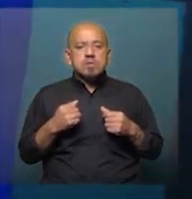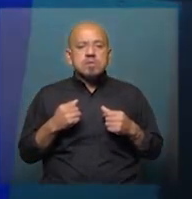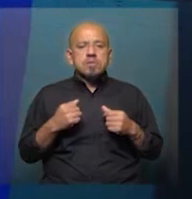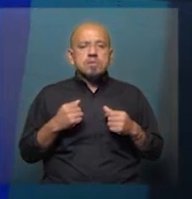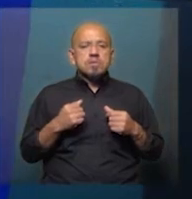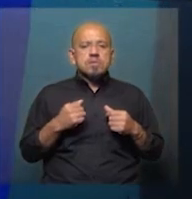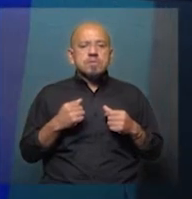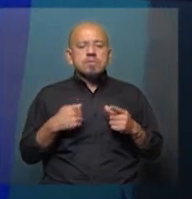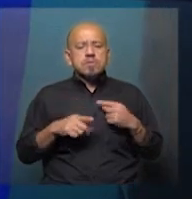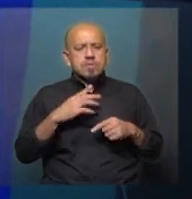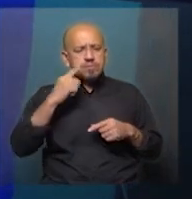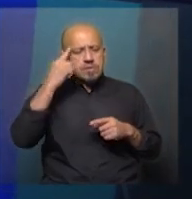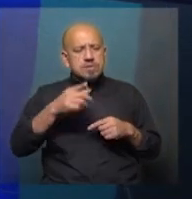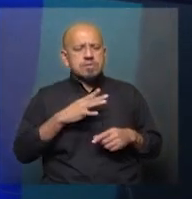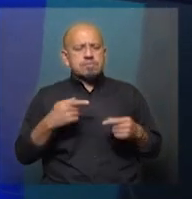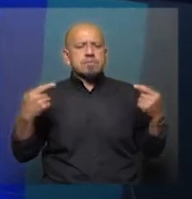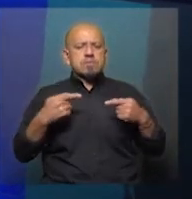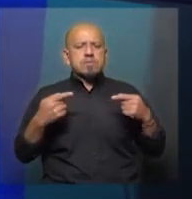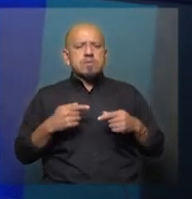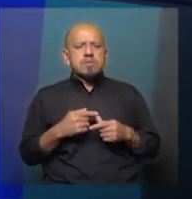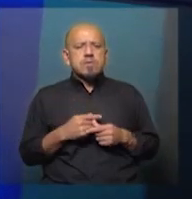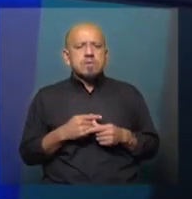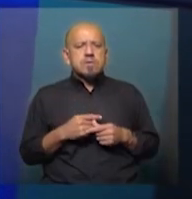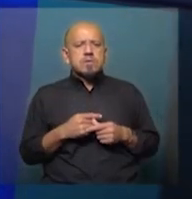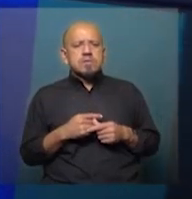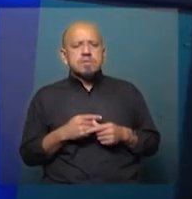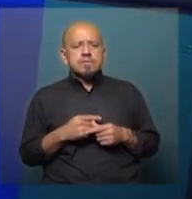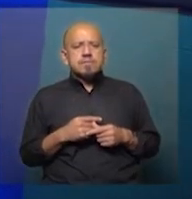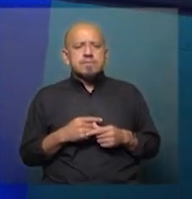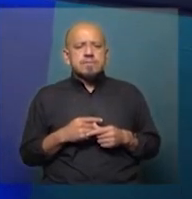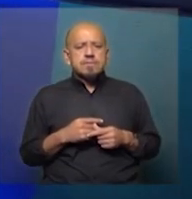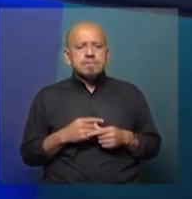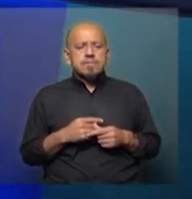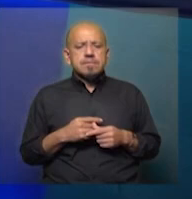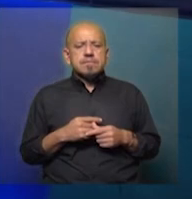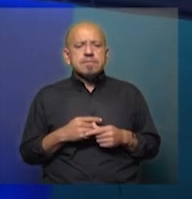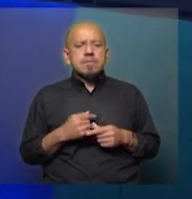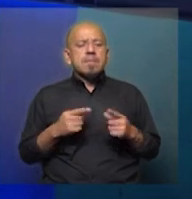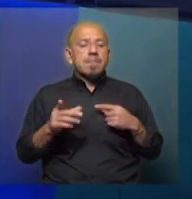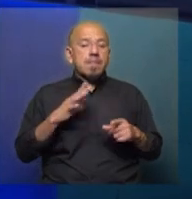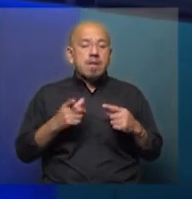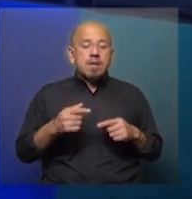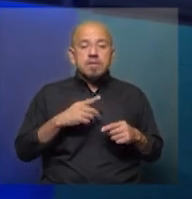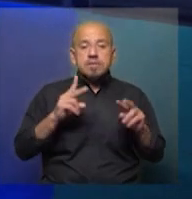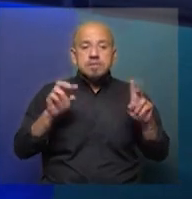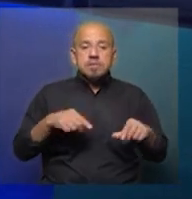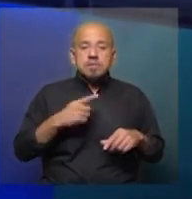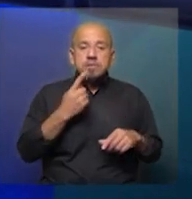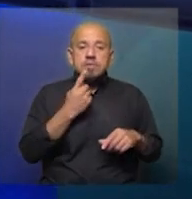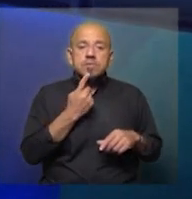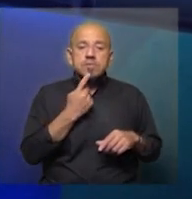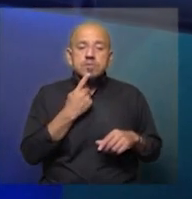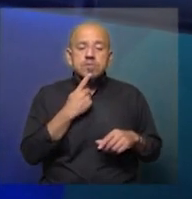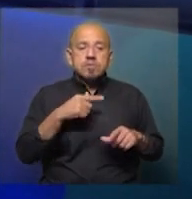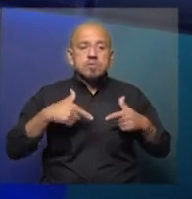Cabildo abierto ustedes entienden que hay una contradicción en eso no lo que entendemos nosotros que en el caso del cierre tomó decisiones políticas el el